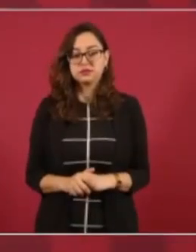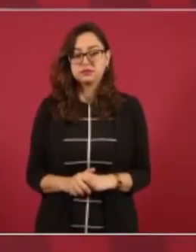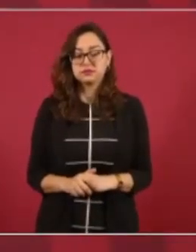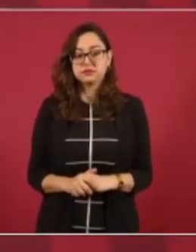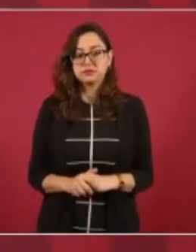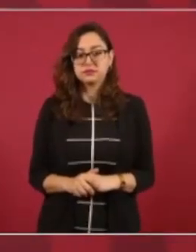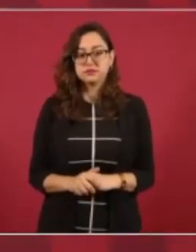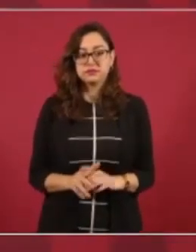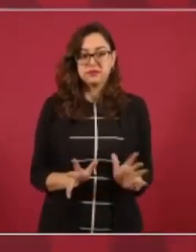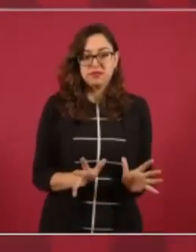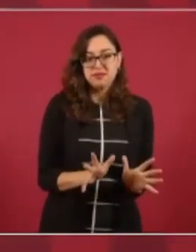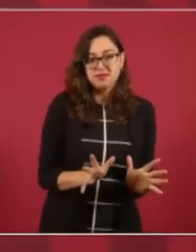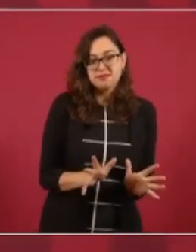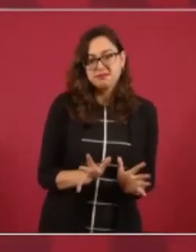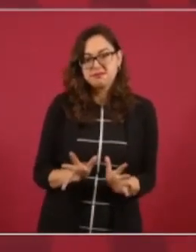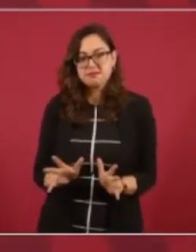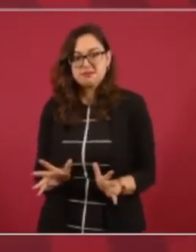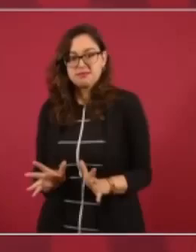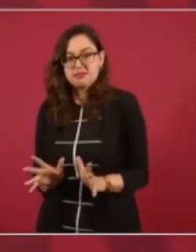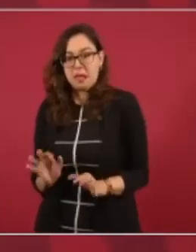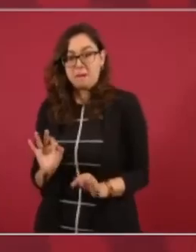pero